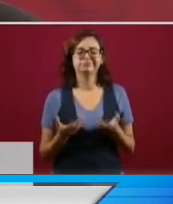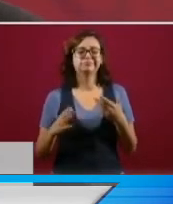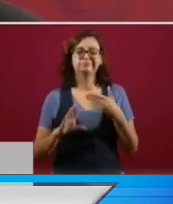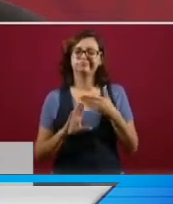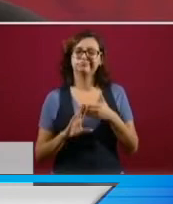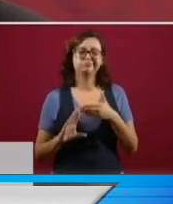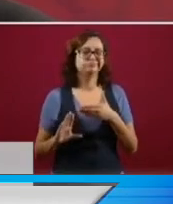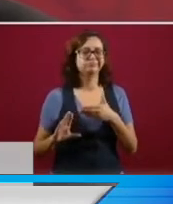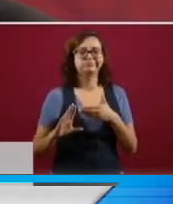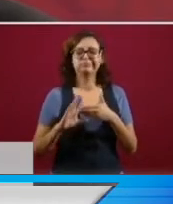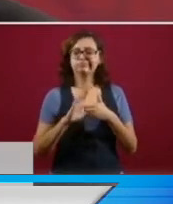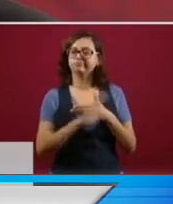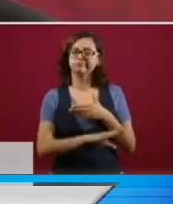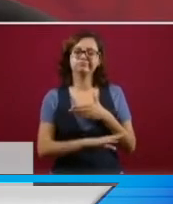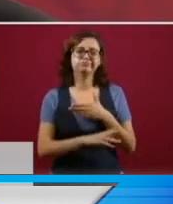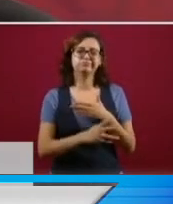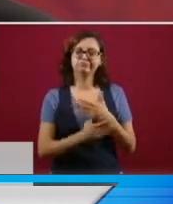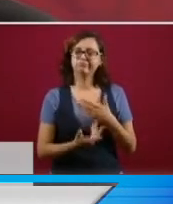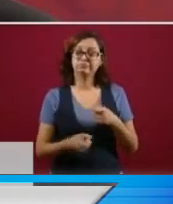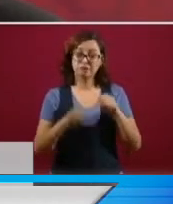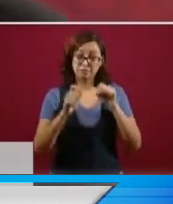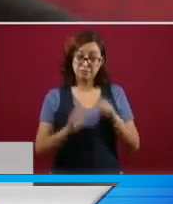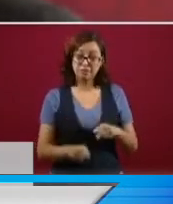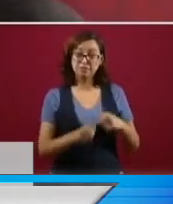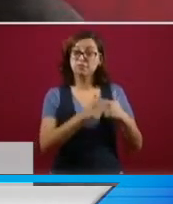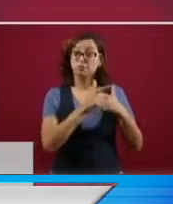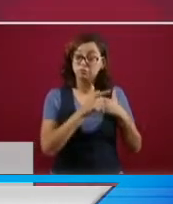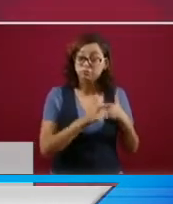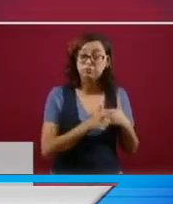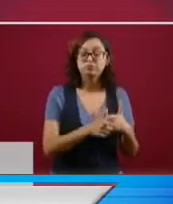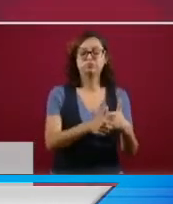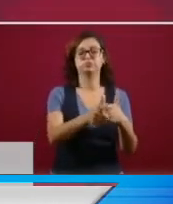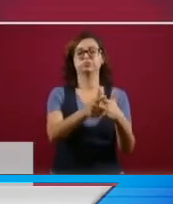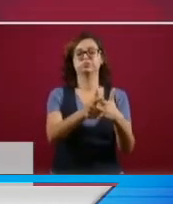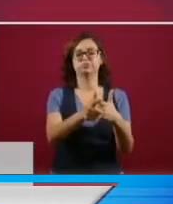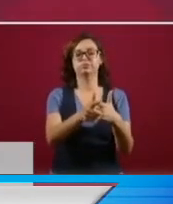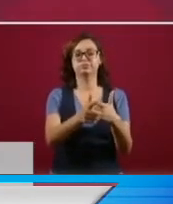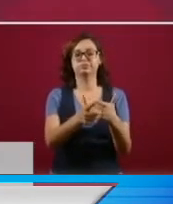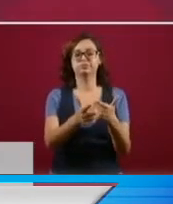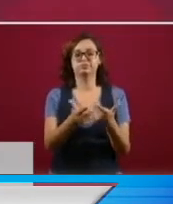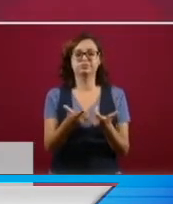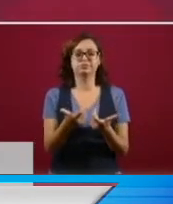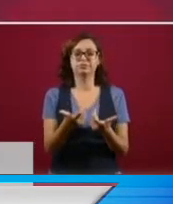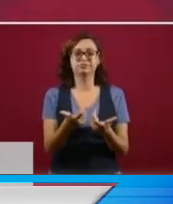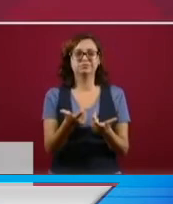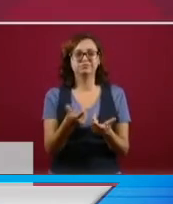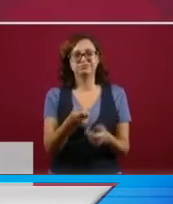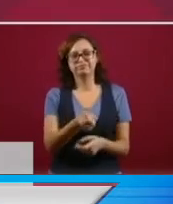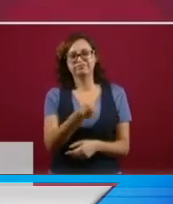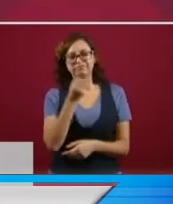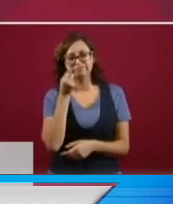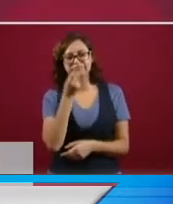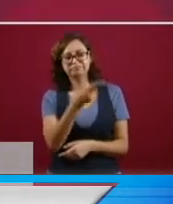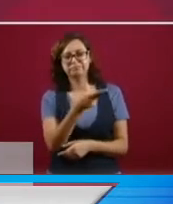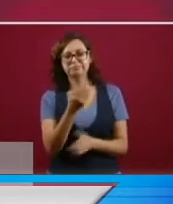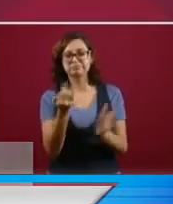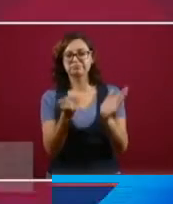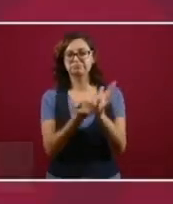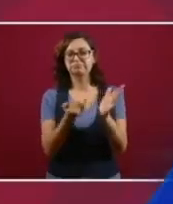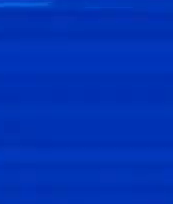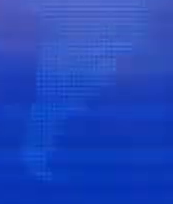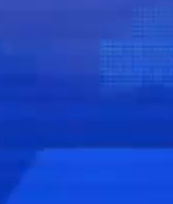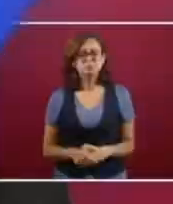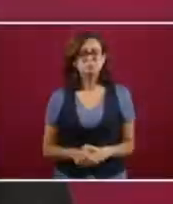principalmente el exasesor de Carlos Salinas de Gortari, quien fue actor importante en la privatización de empresas del Estado, que fue Carlos X González.